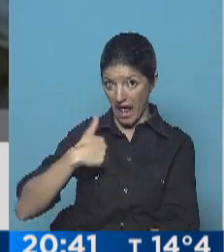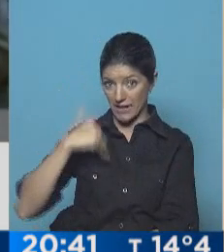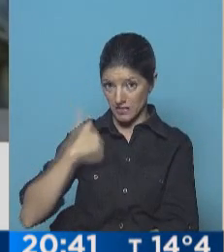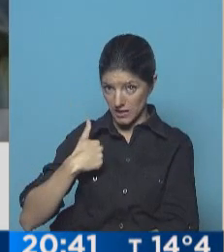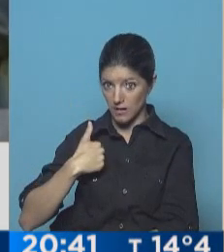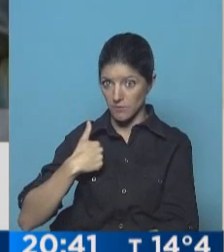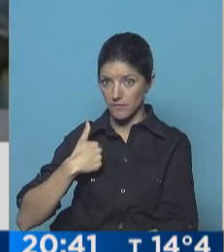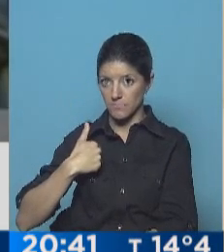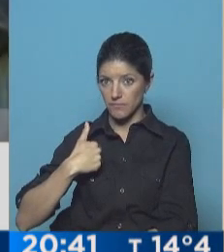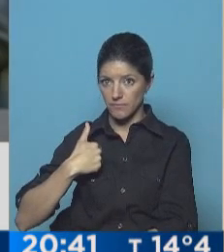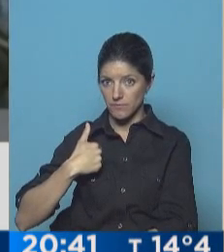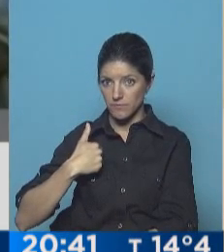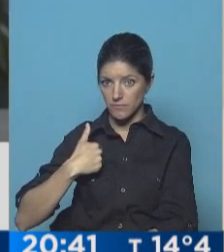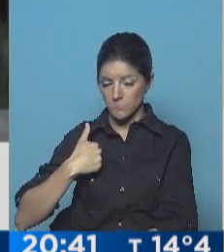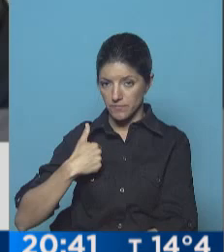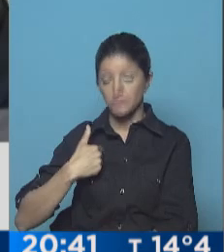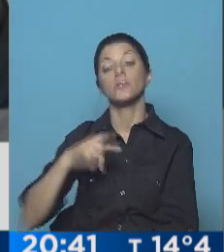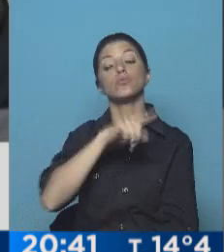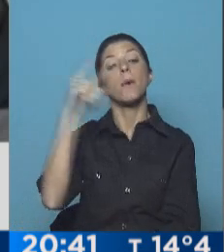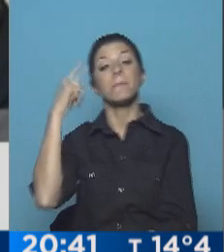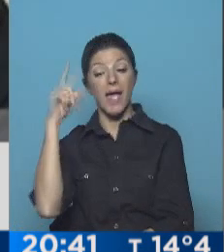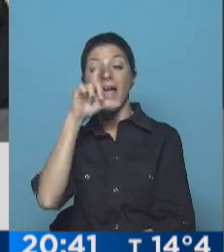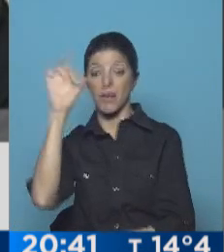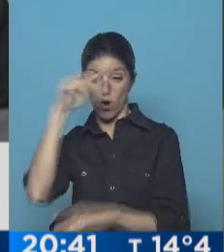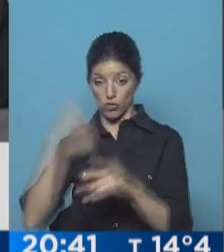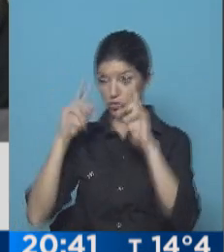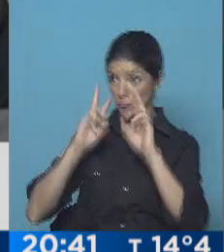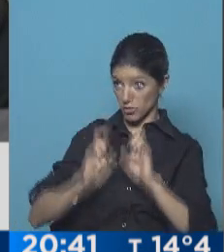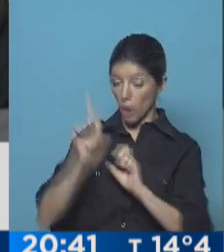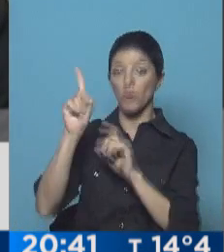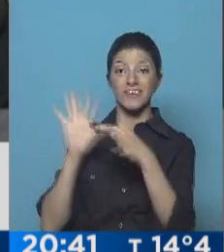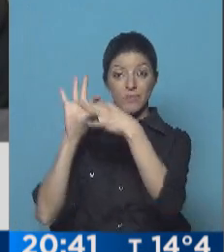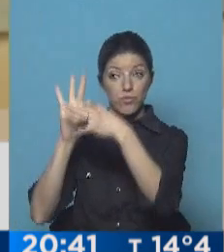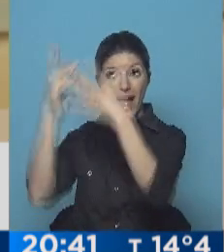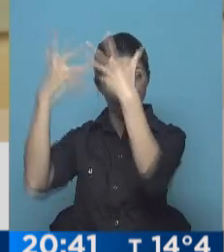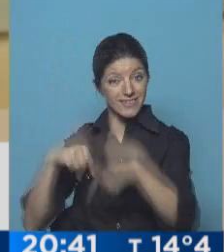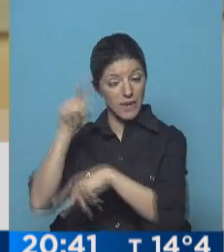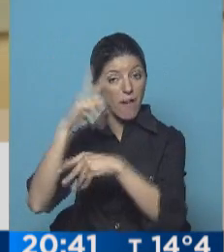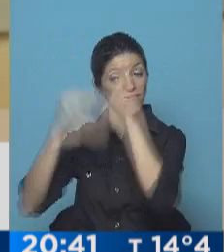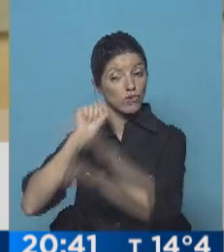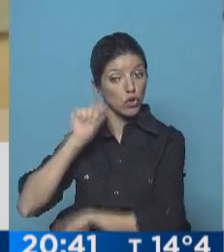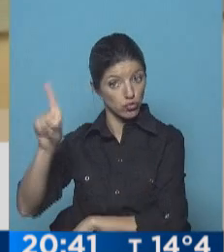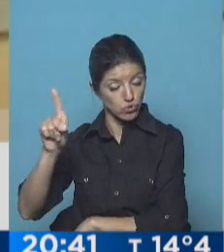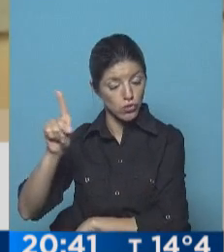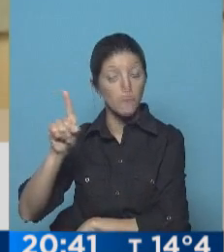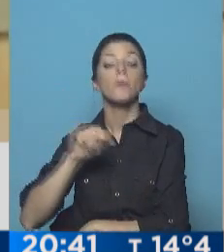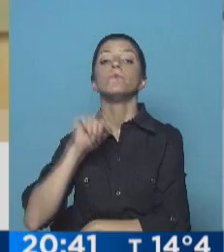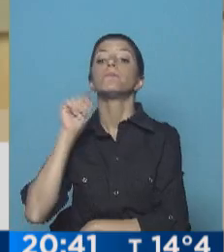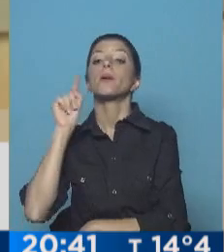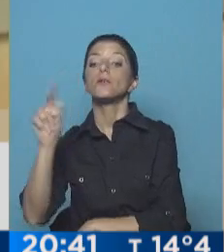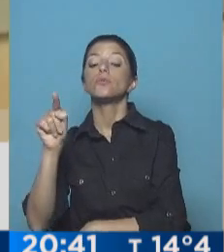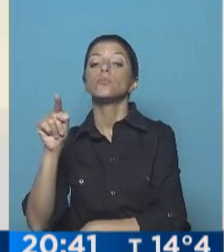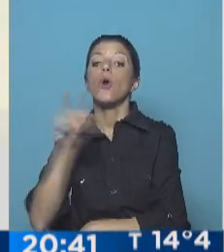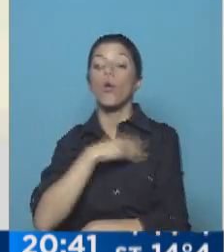cuenta que el banco investigado es un banco que integra el sistema financiero francés. Y la autoridad de supervisión que